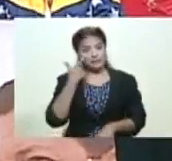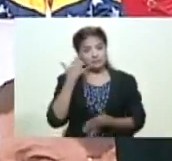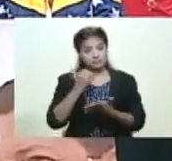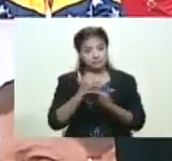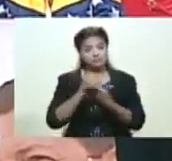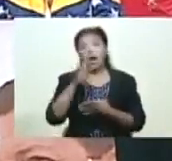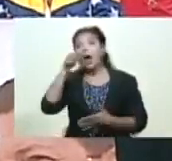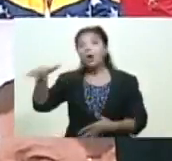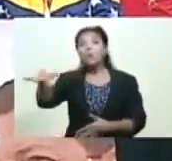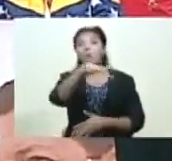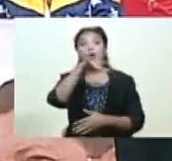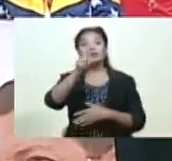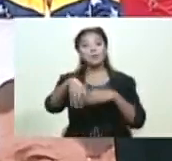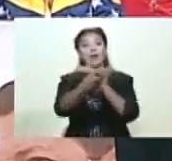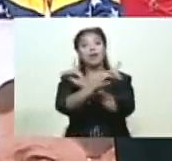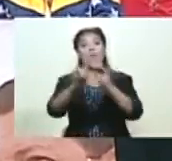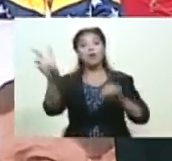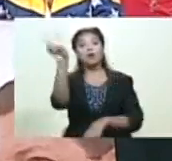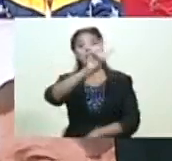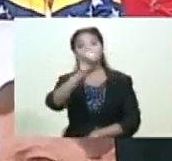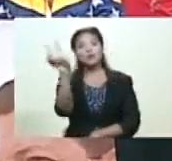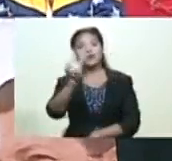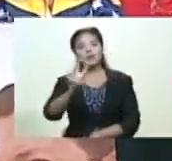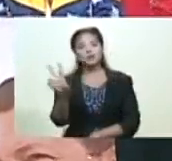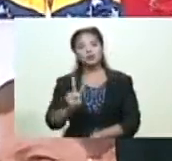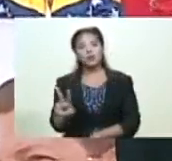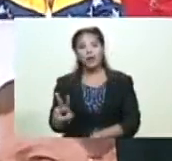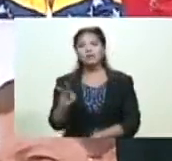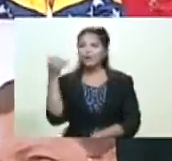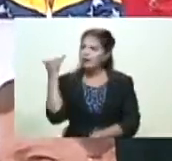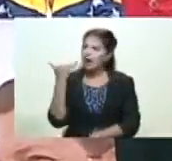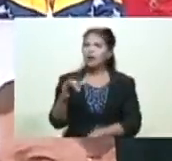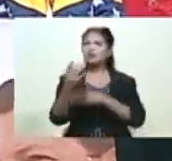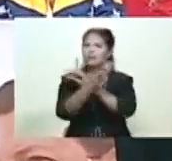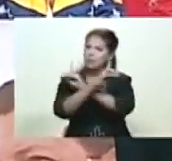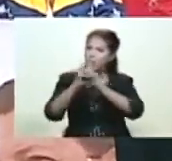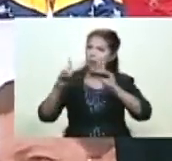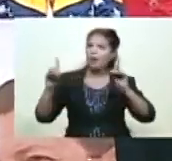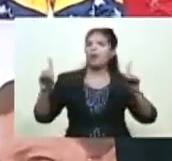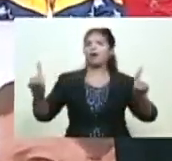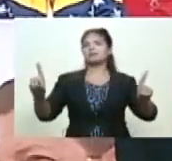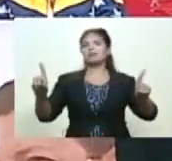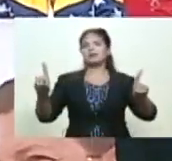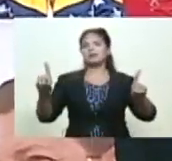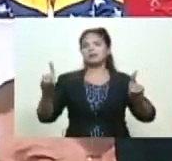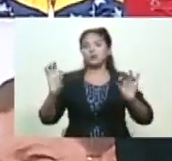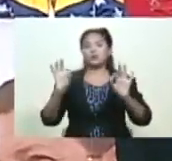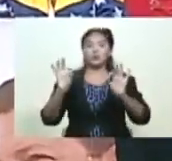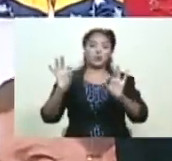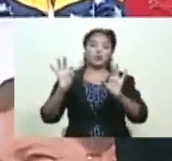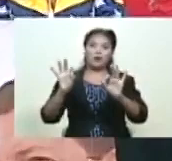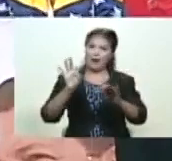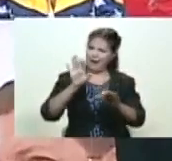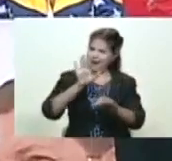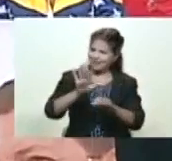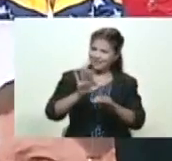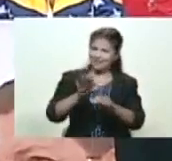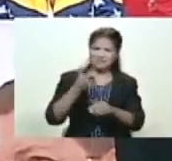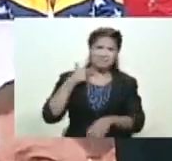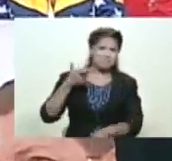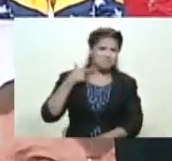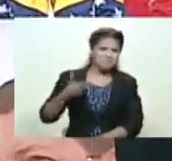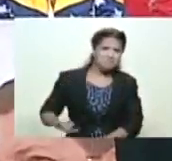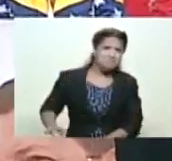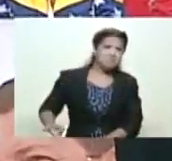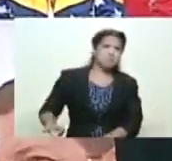al pueblo y a la democracia venezolana, teniendo una democracia medieval, atrasada,